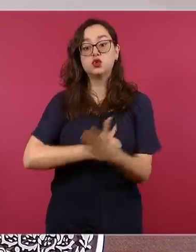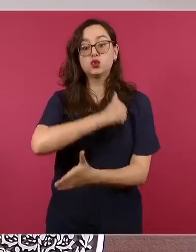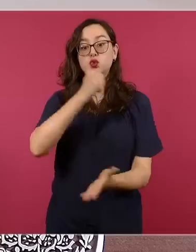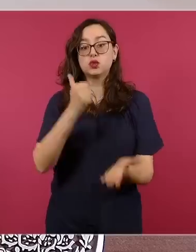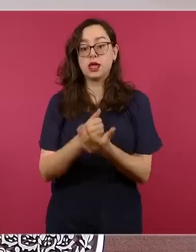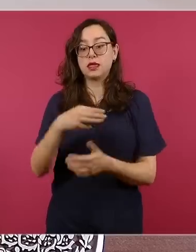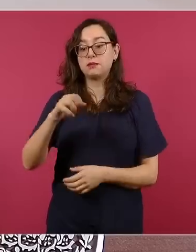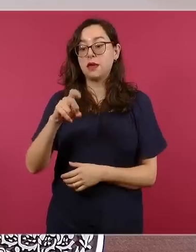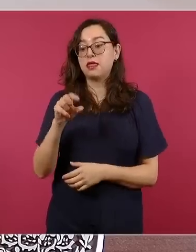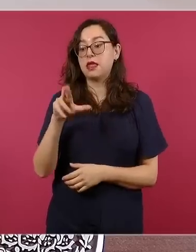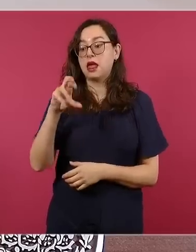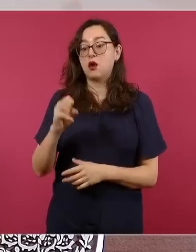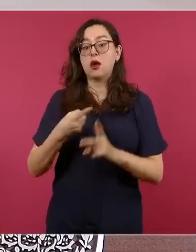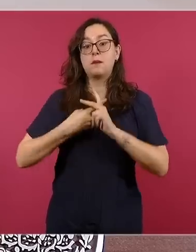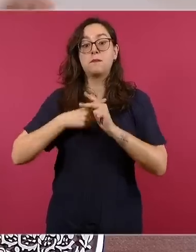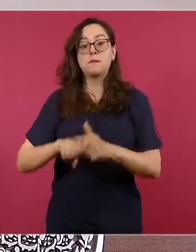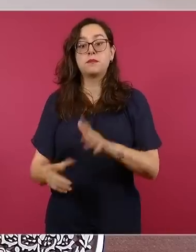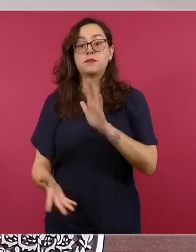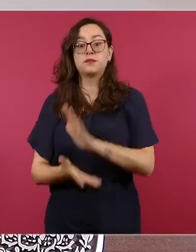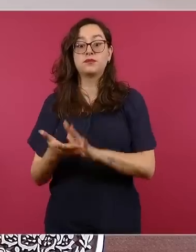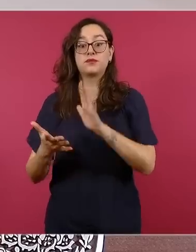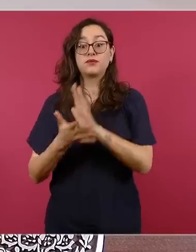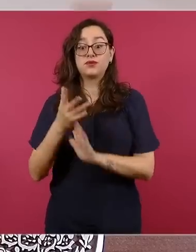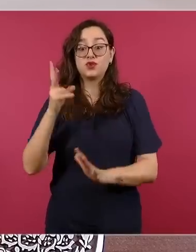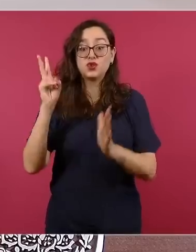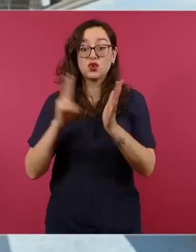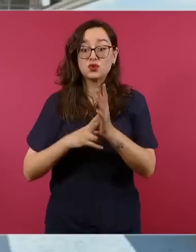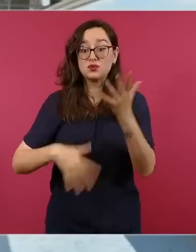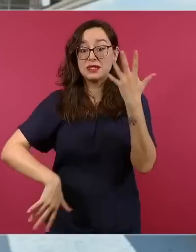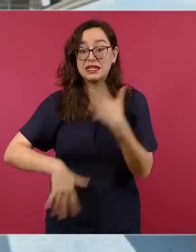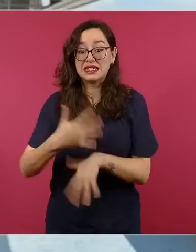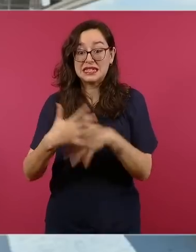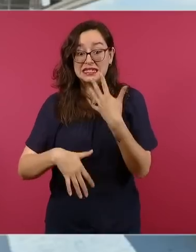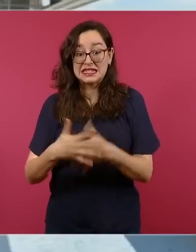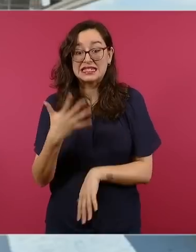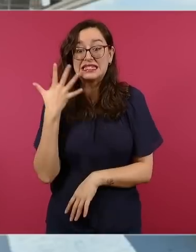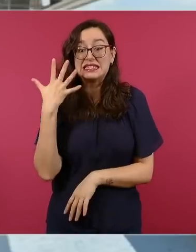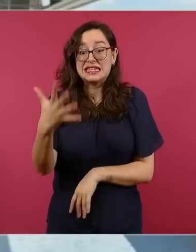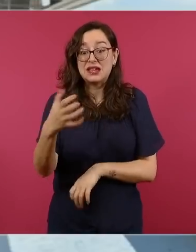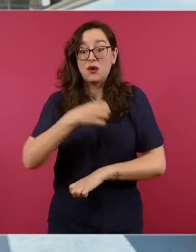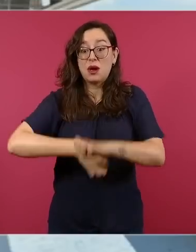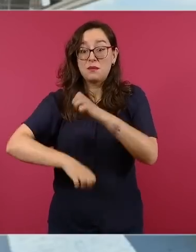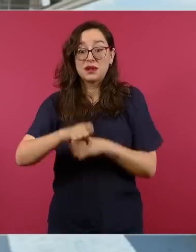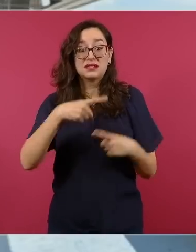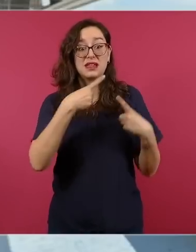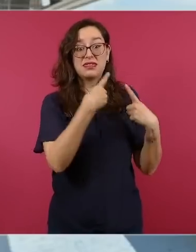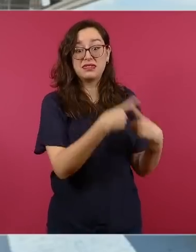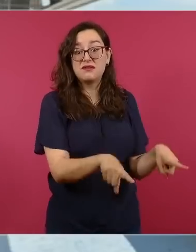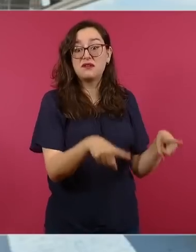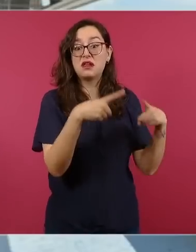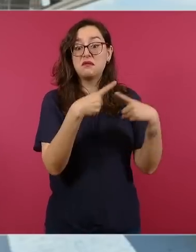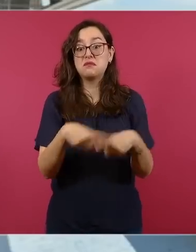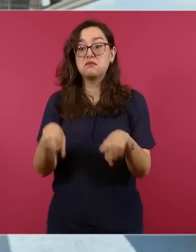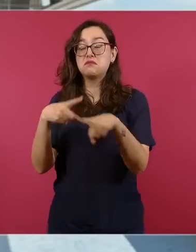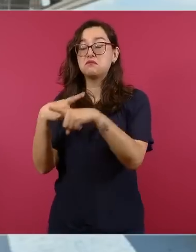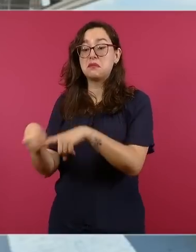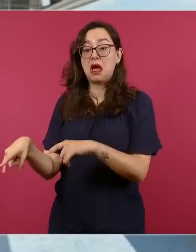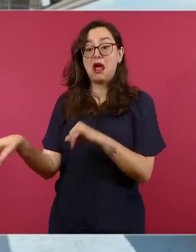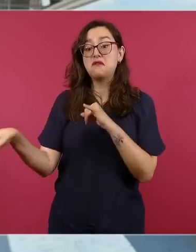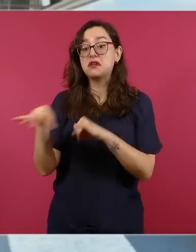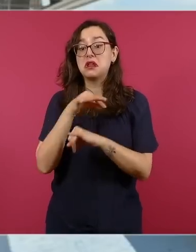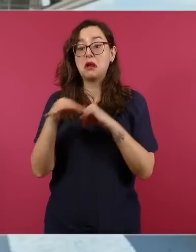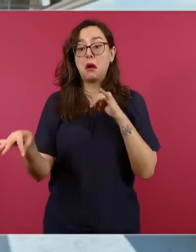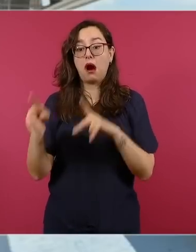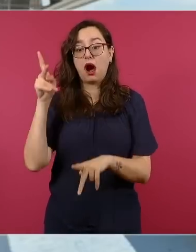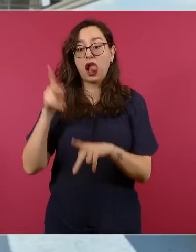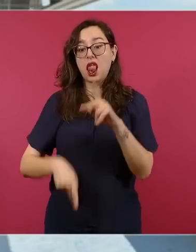en 2015, hubo cerca de 5 diferentes licitaciones, 5 empresas y al final de cuentas lo dejaron